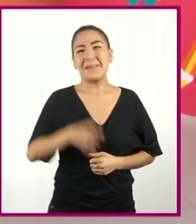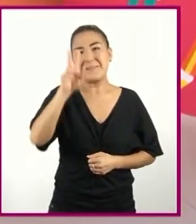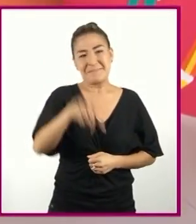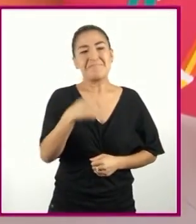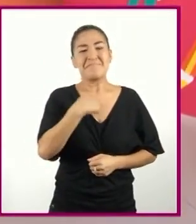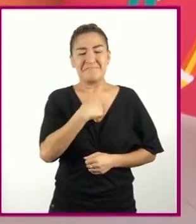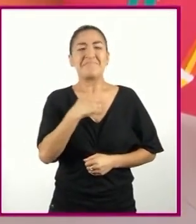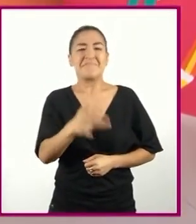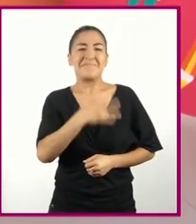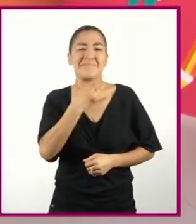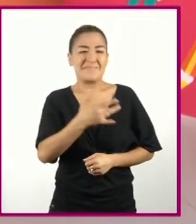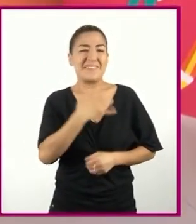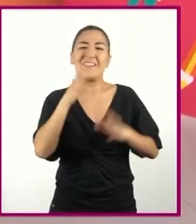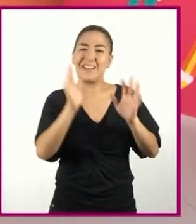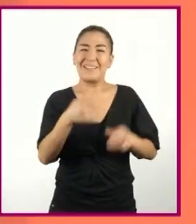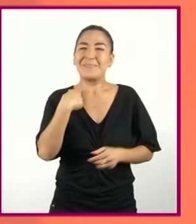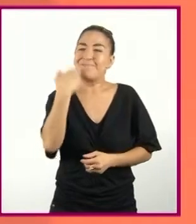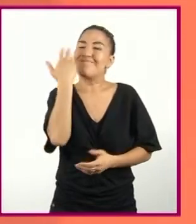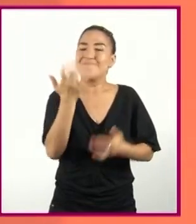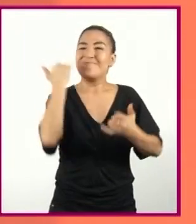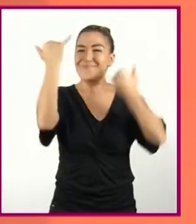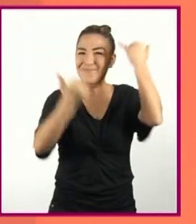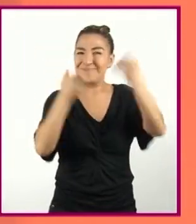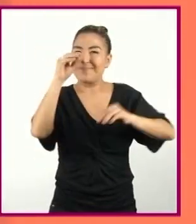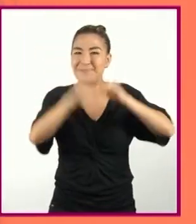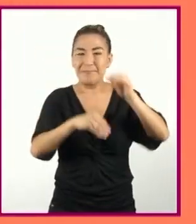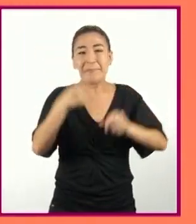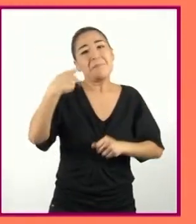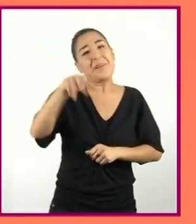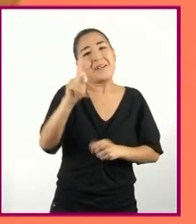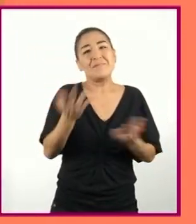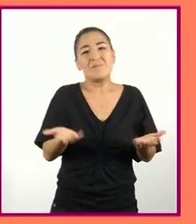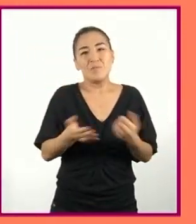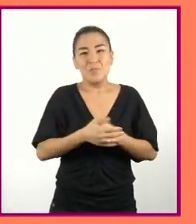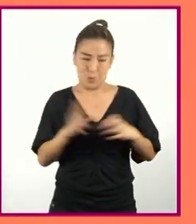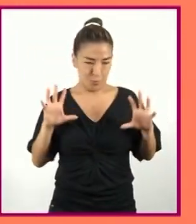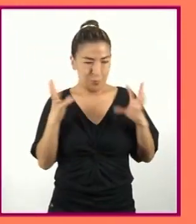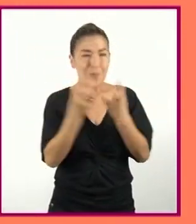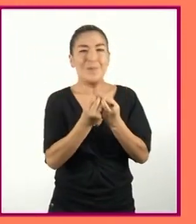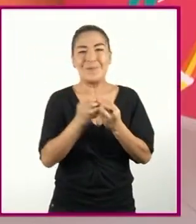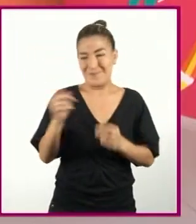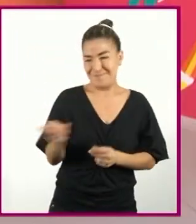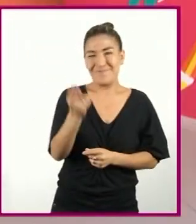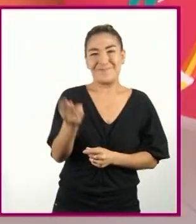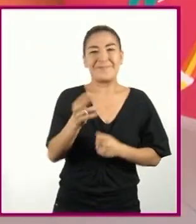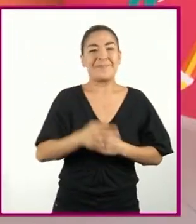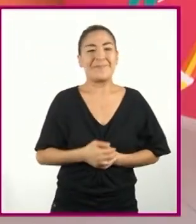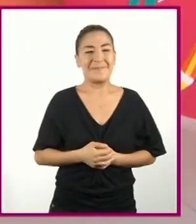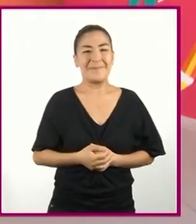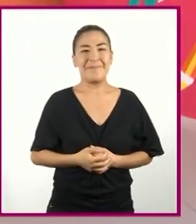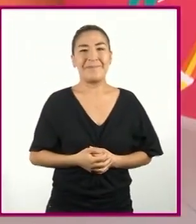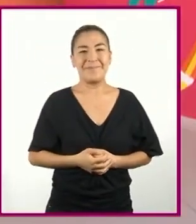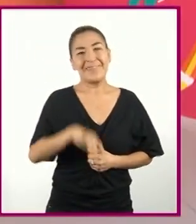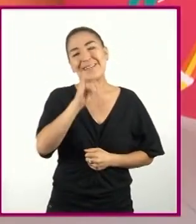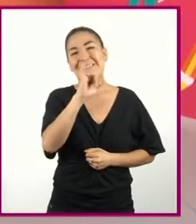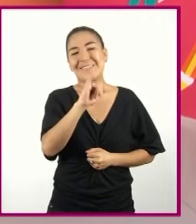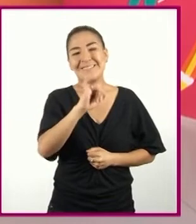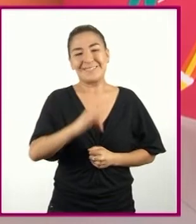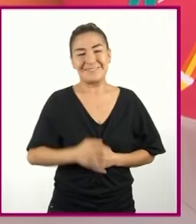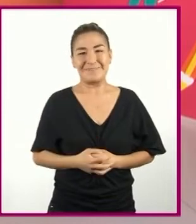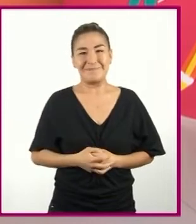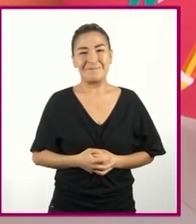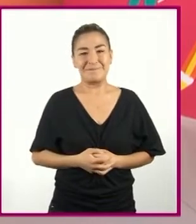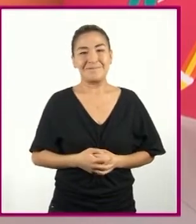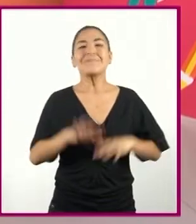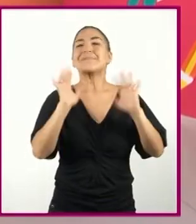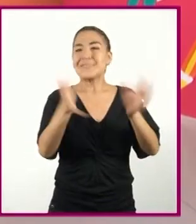me dieron ganas de crear. Pero en colectivo, junto a ustedes, unidos. Sí. Ya